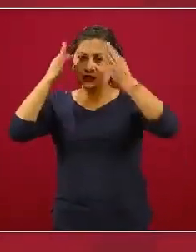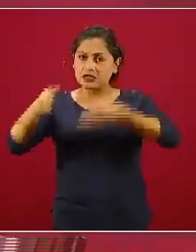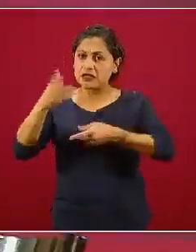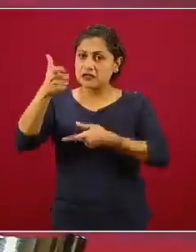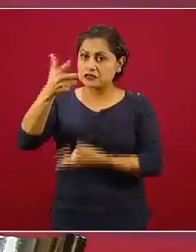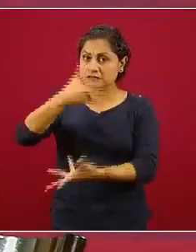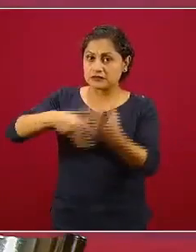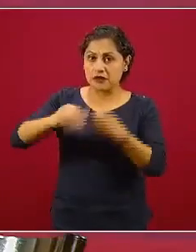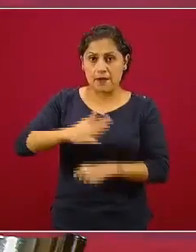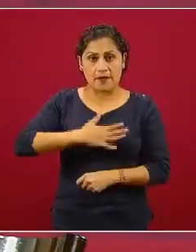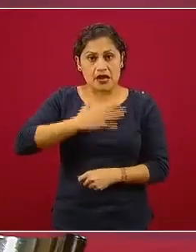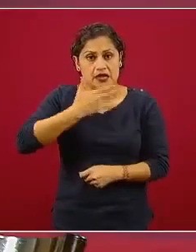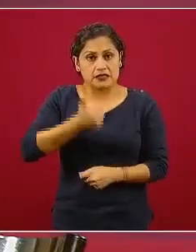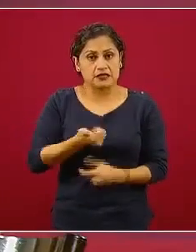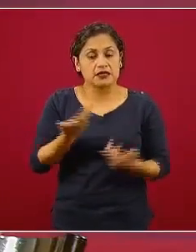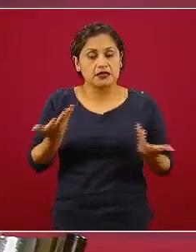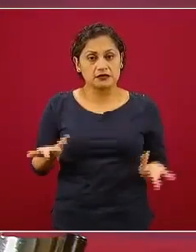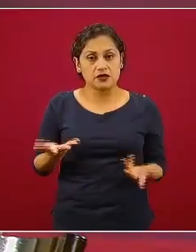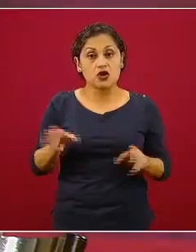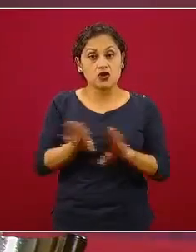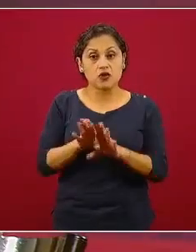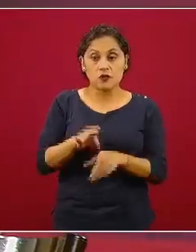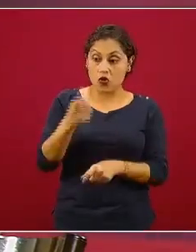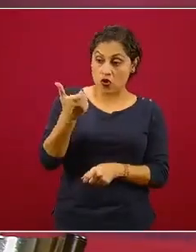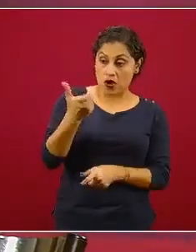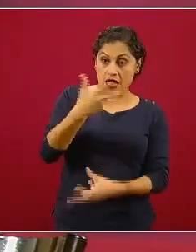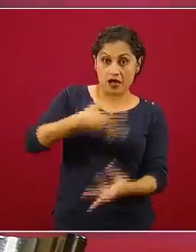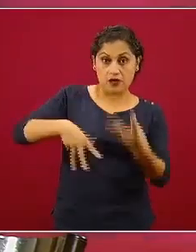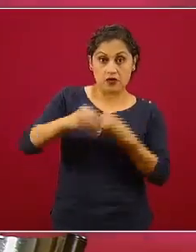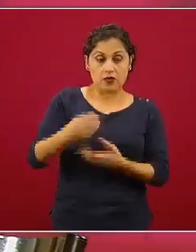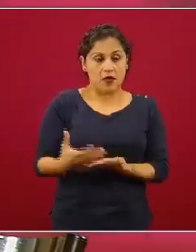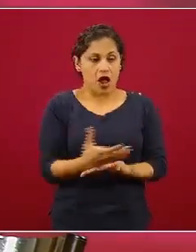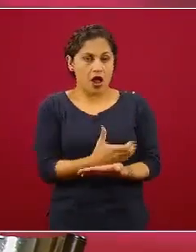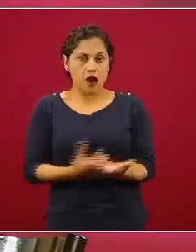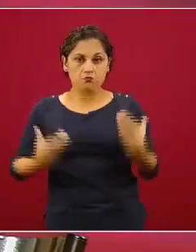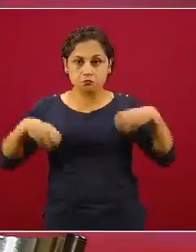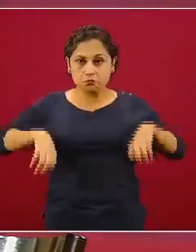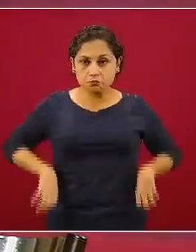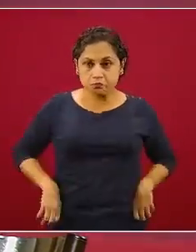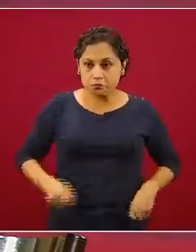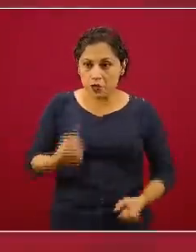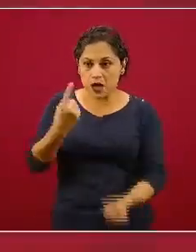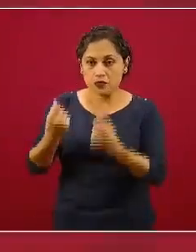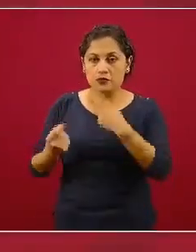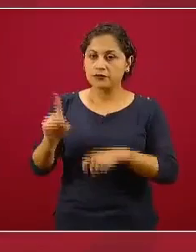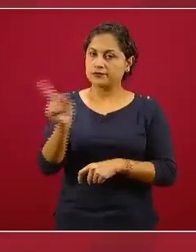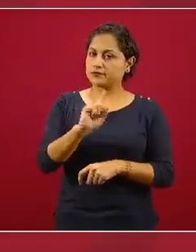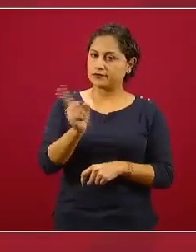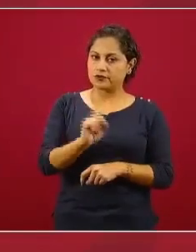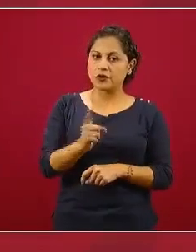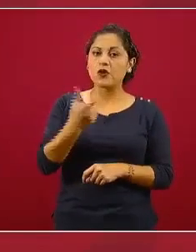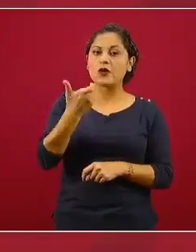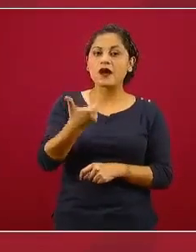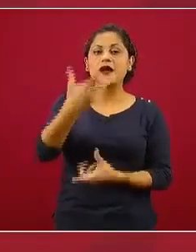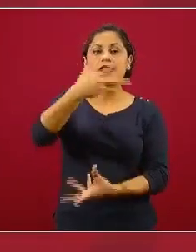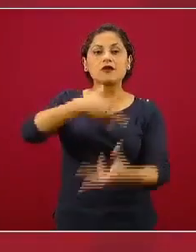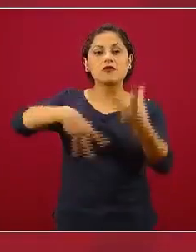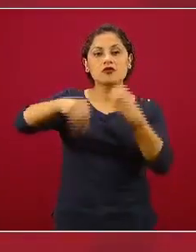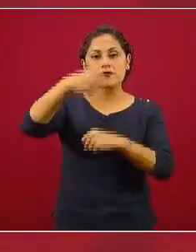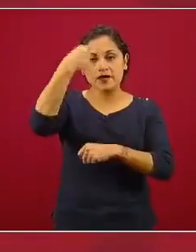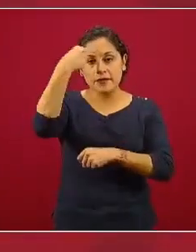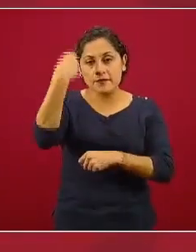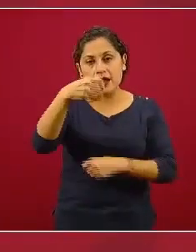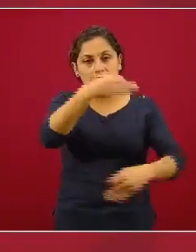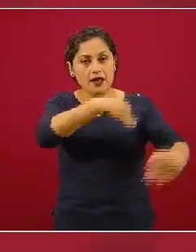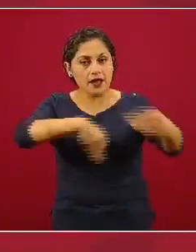Y entiéndase la economía no como la generación de riqueza para unos cuantos, sino como la base de generación de ingresos para todas